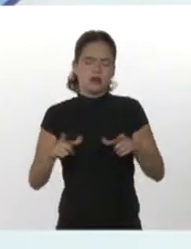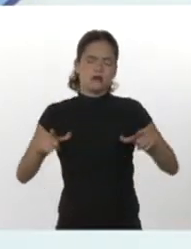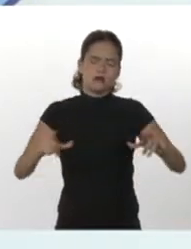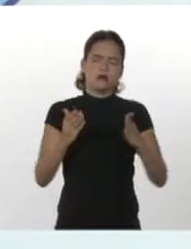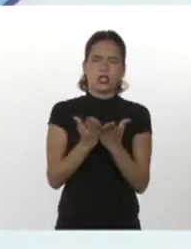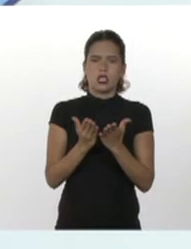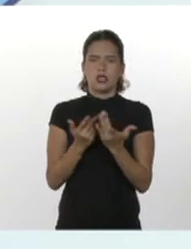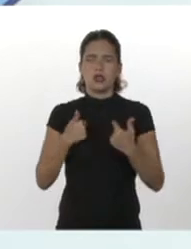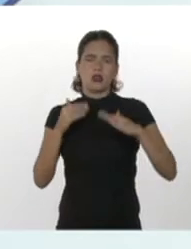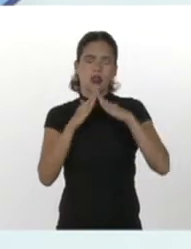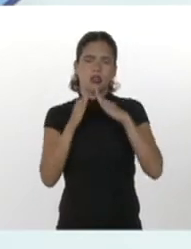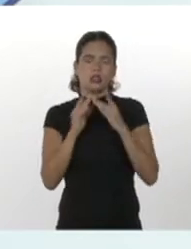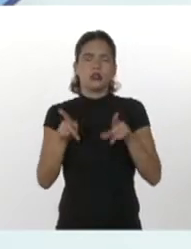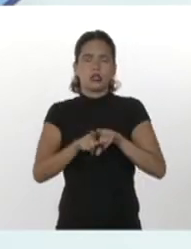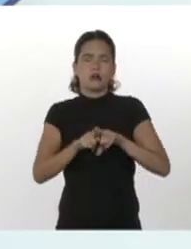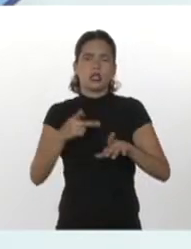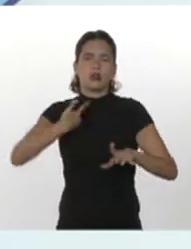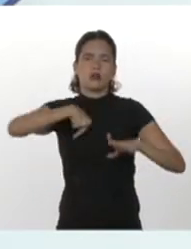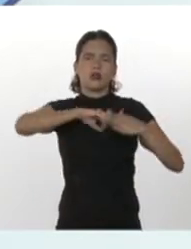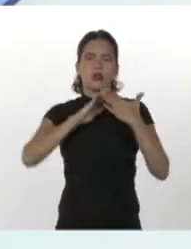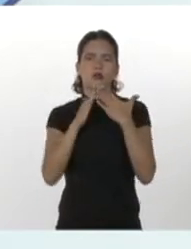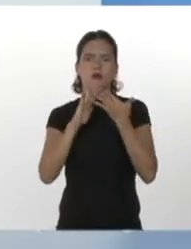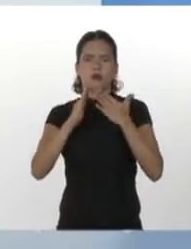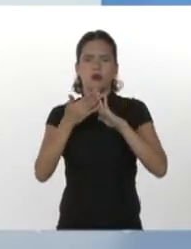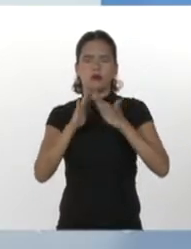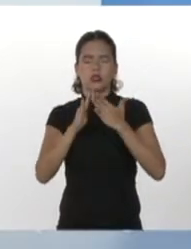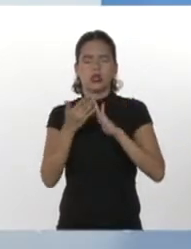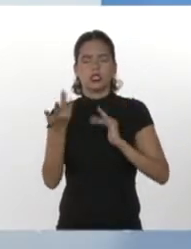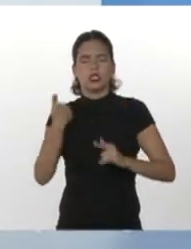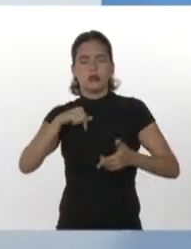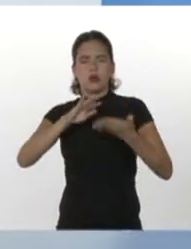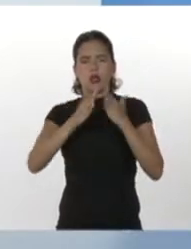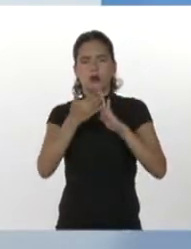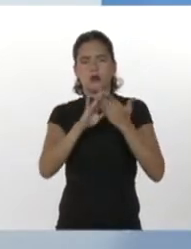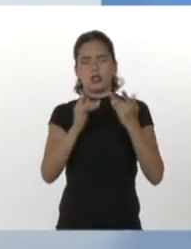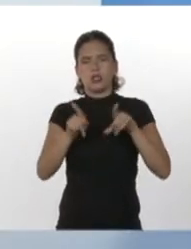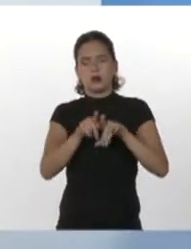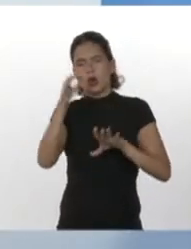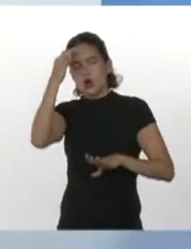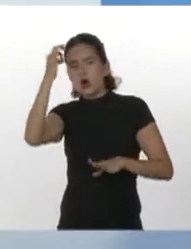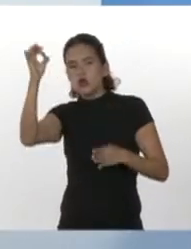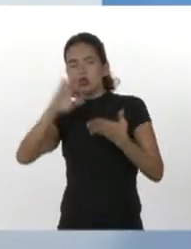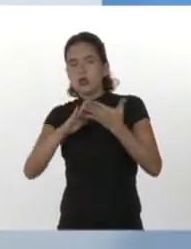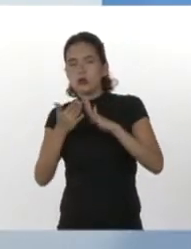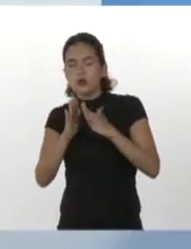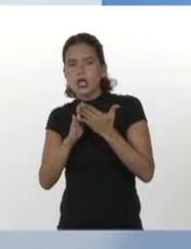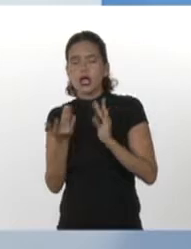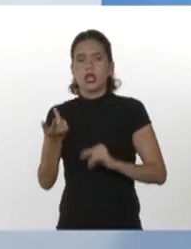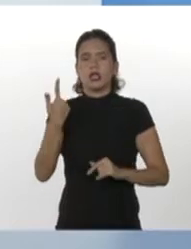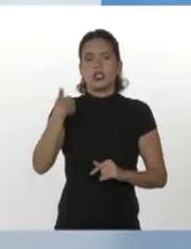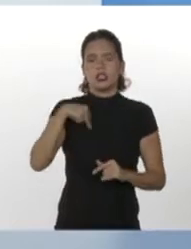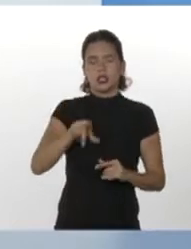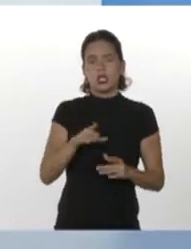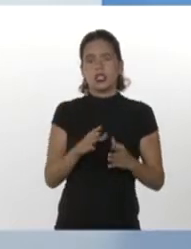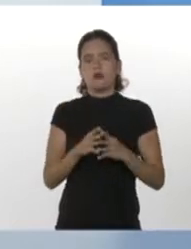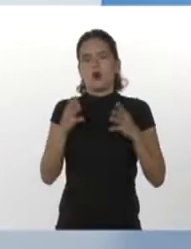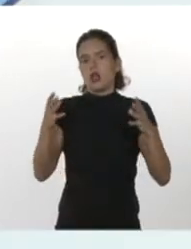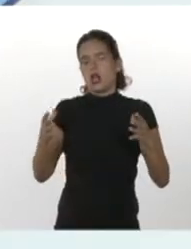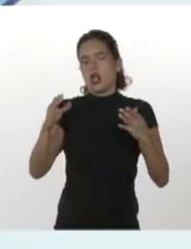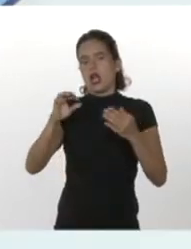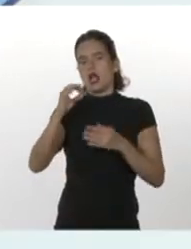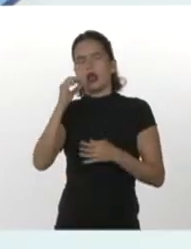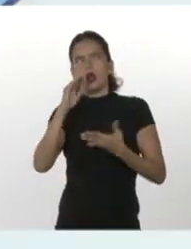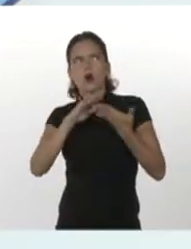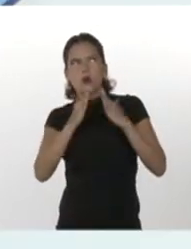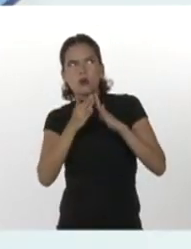clase, en casa, sino en nuestras comunidades. Tenemos en las comunidades también los consejos comunales, tenemos las comunas y allí se da también